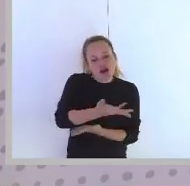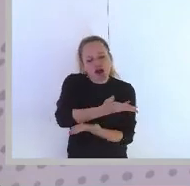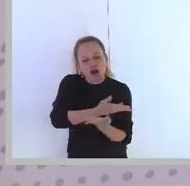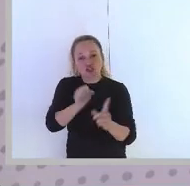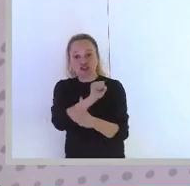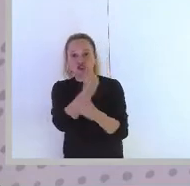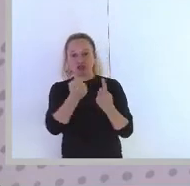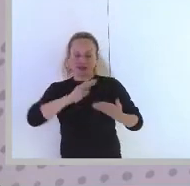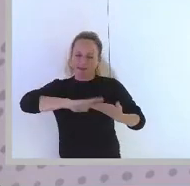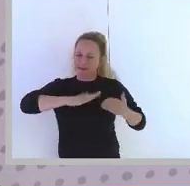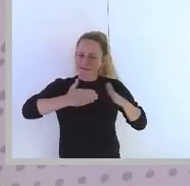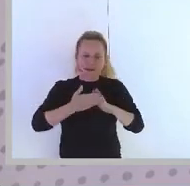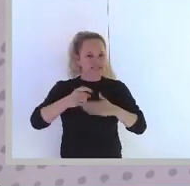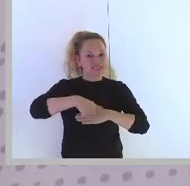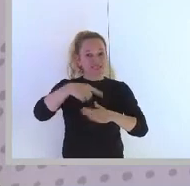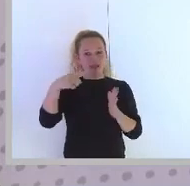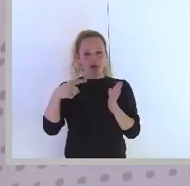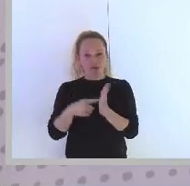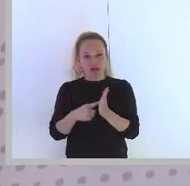paz total.